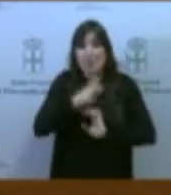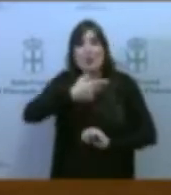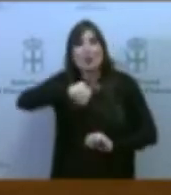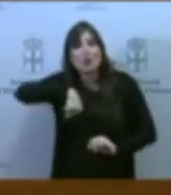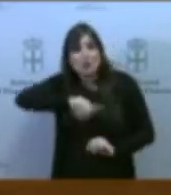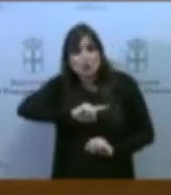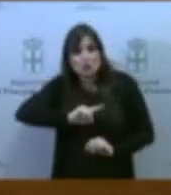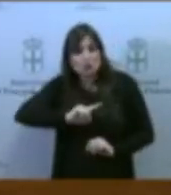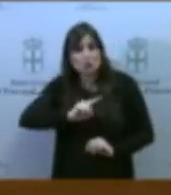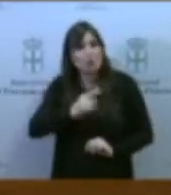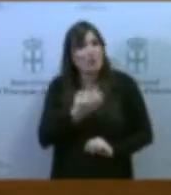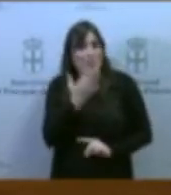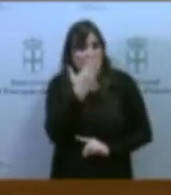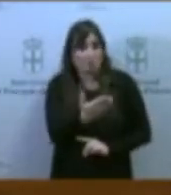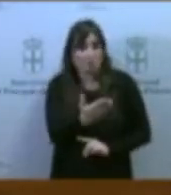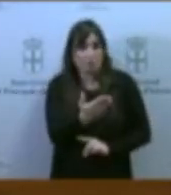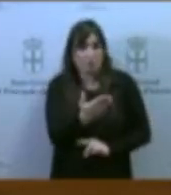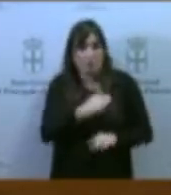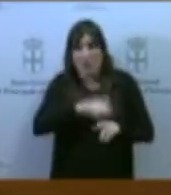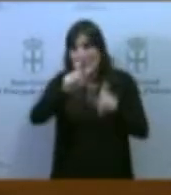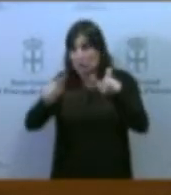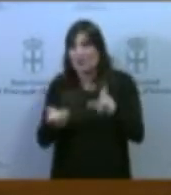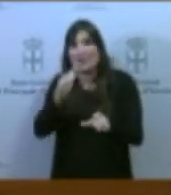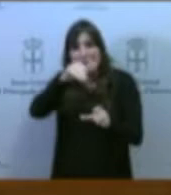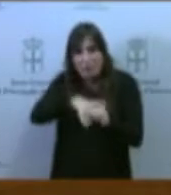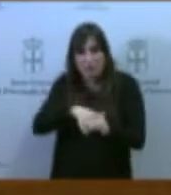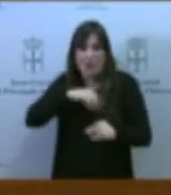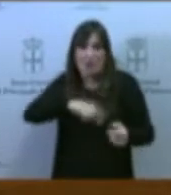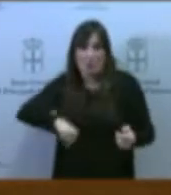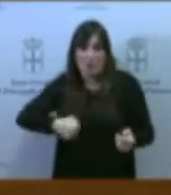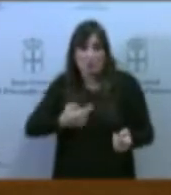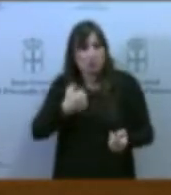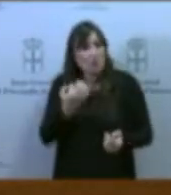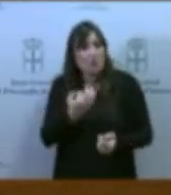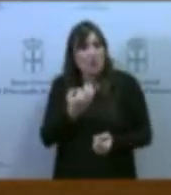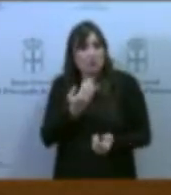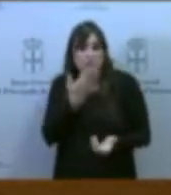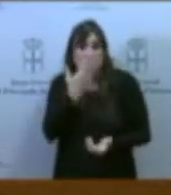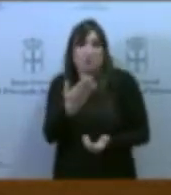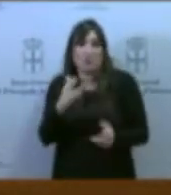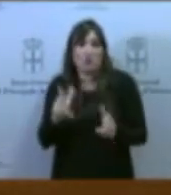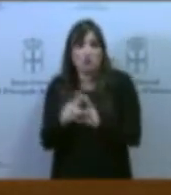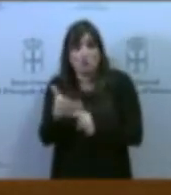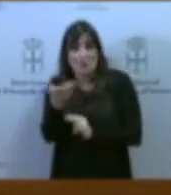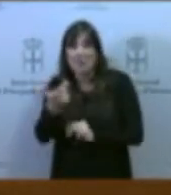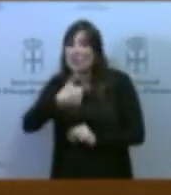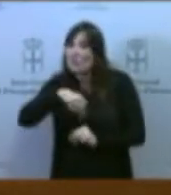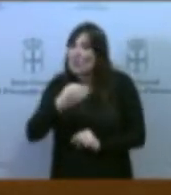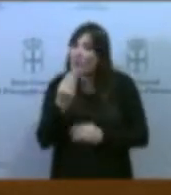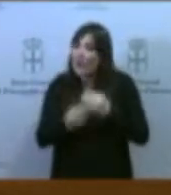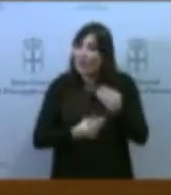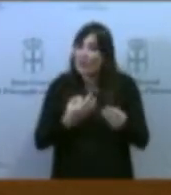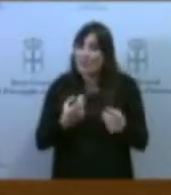xente que nos votó. Y tenemos que ser honestos con la sociedad. Y lo que tenemos que hacer es intentar ser consecuentes con las cuestiones